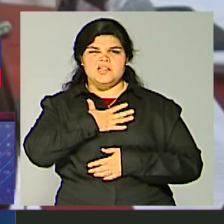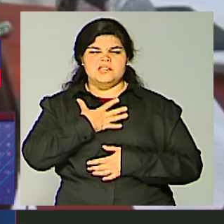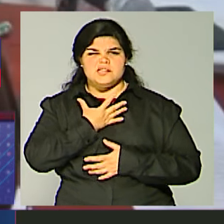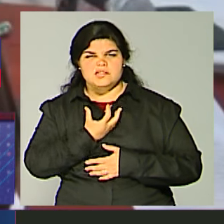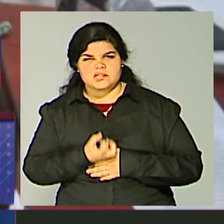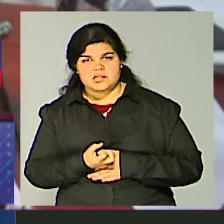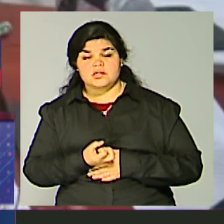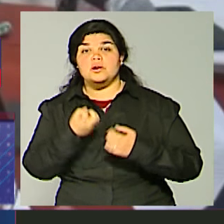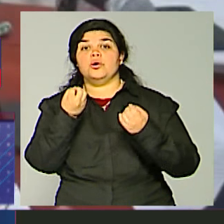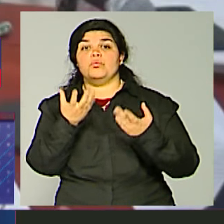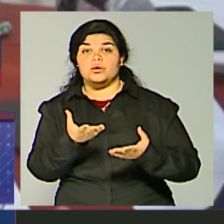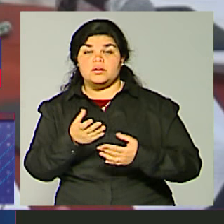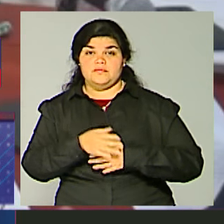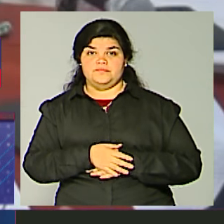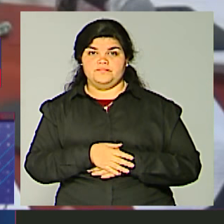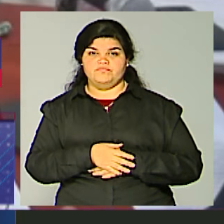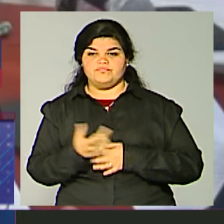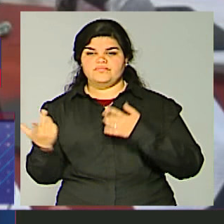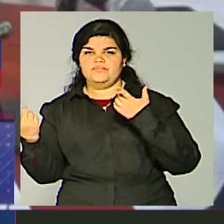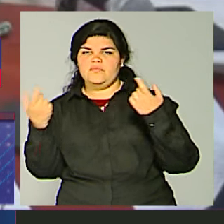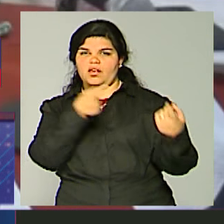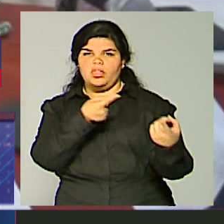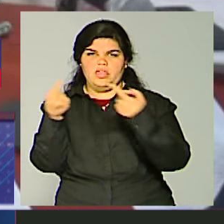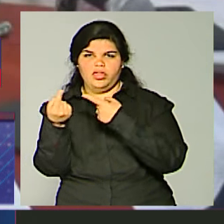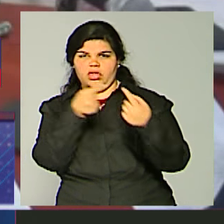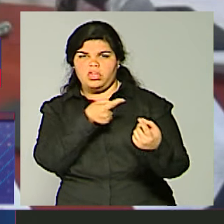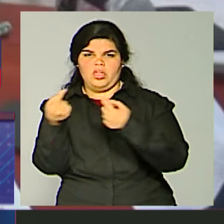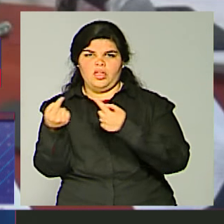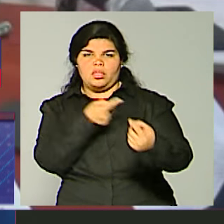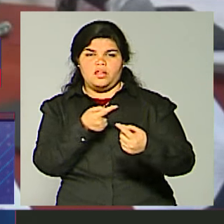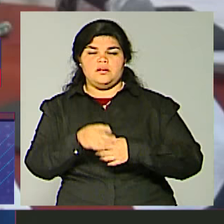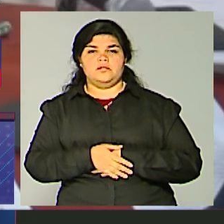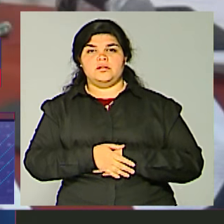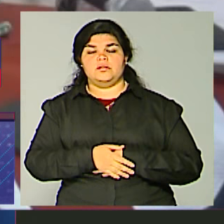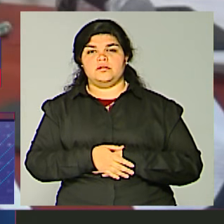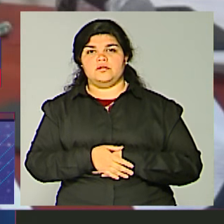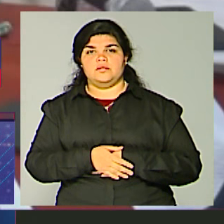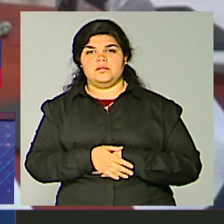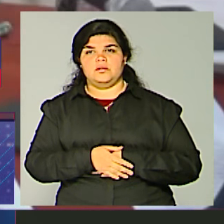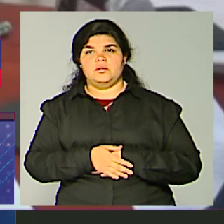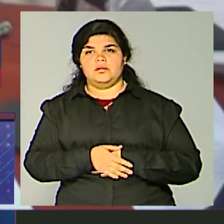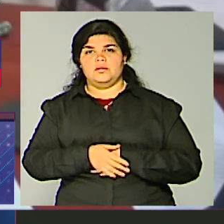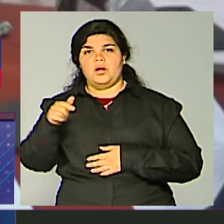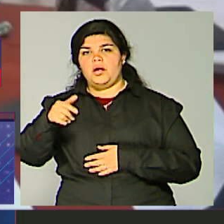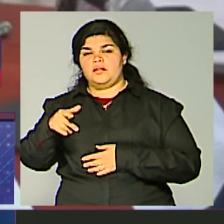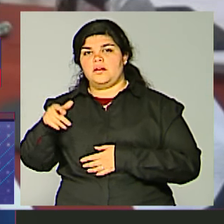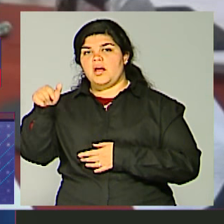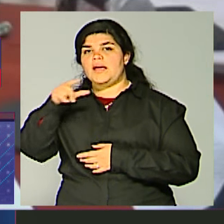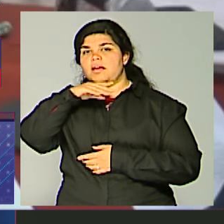una persistente disputa que ocurrió entre un joven, entre Genaro y otro. Sí.